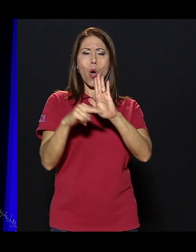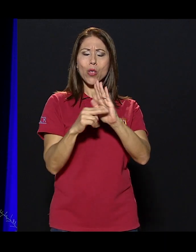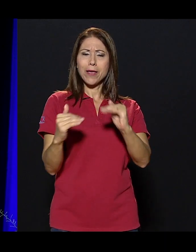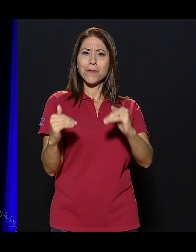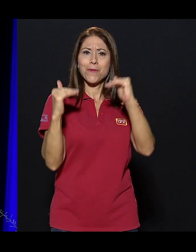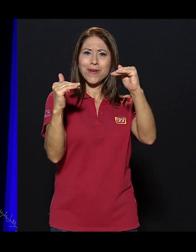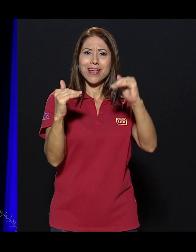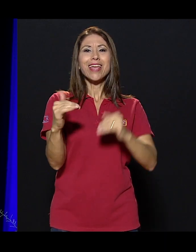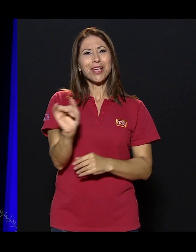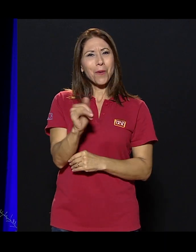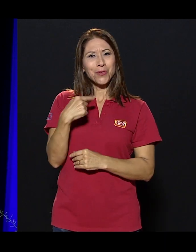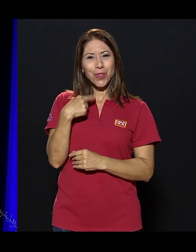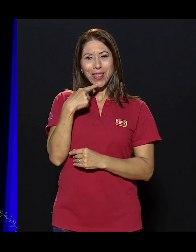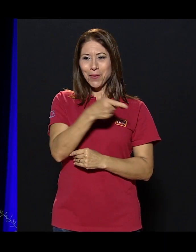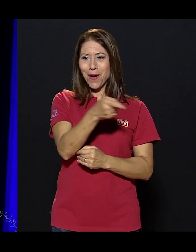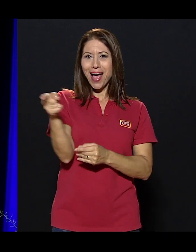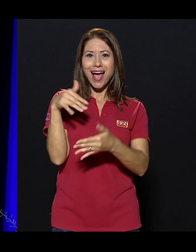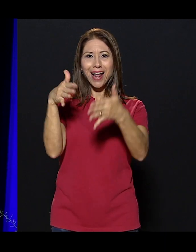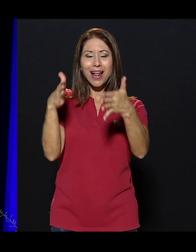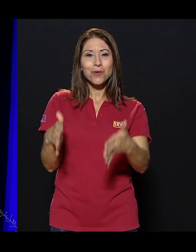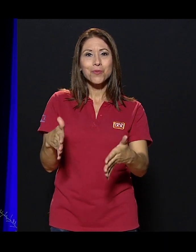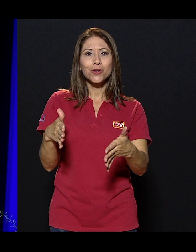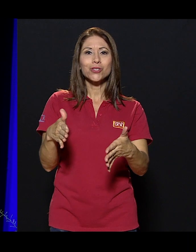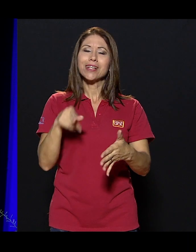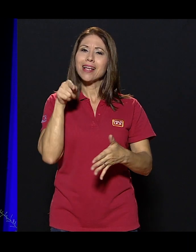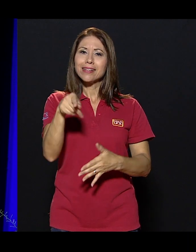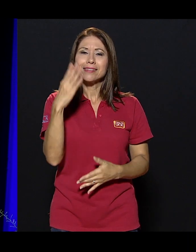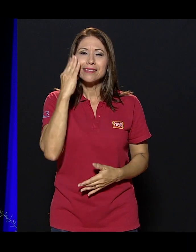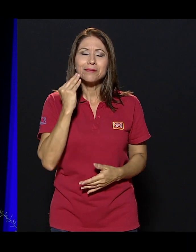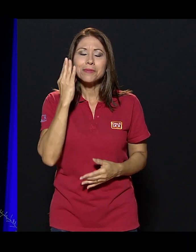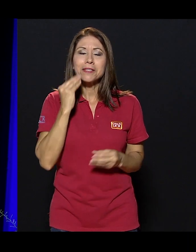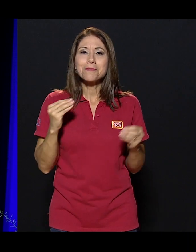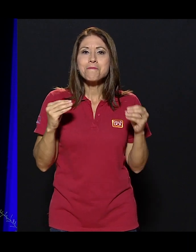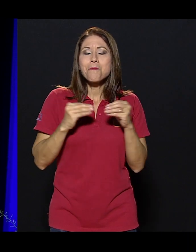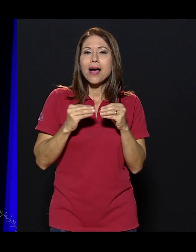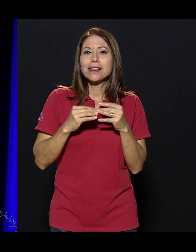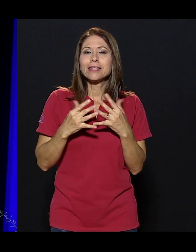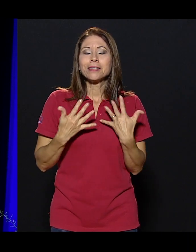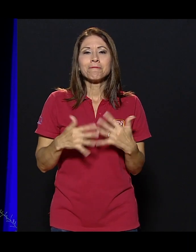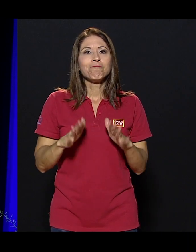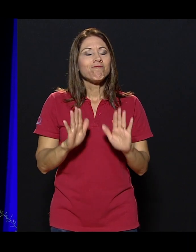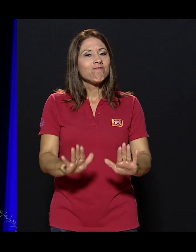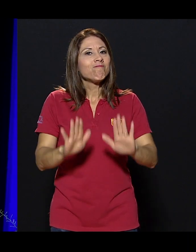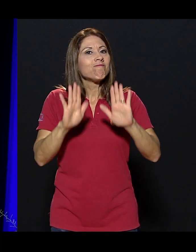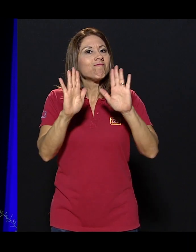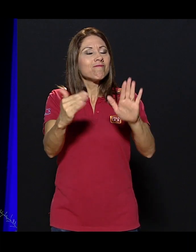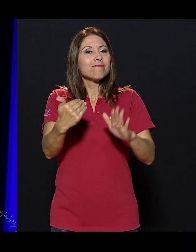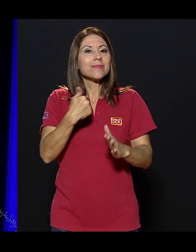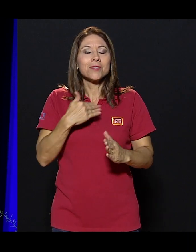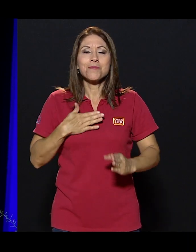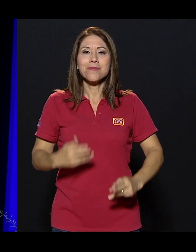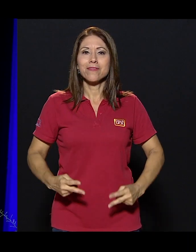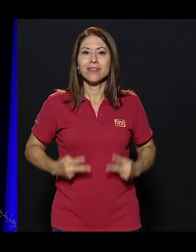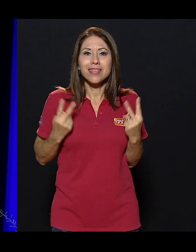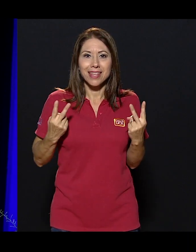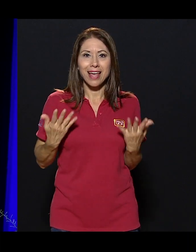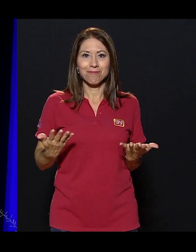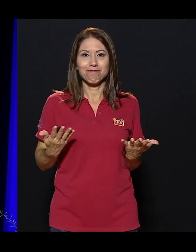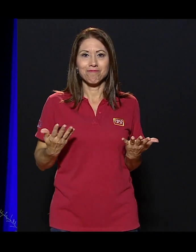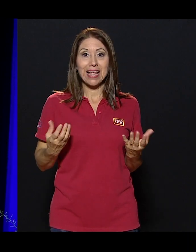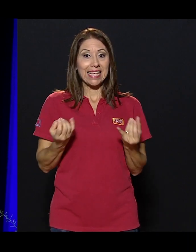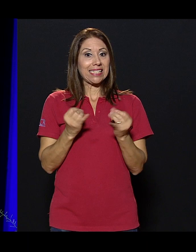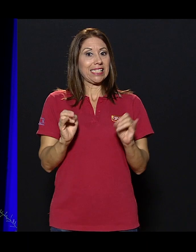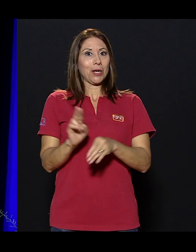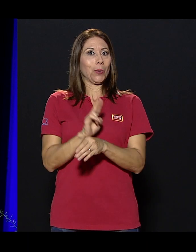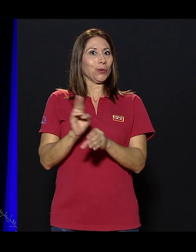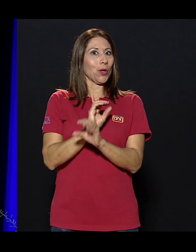mis alumnos, esa es la experiencia más increíble que he tenido en mi vida sin